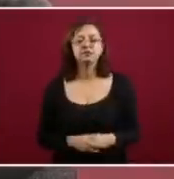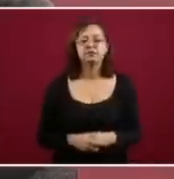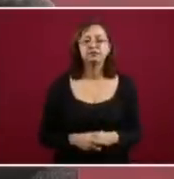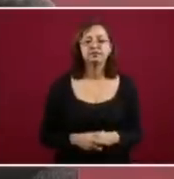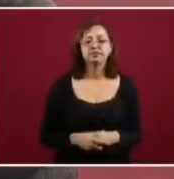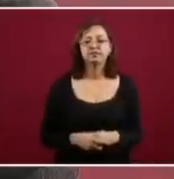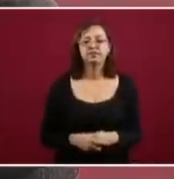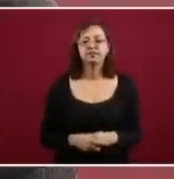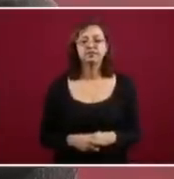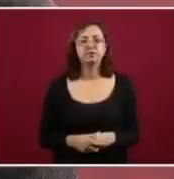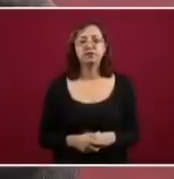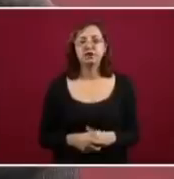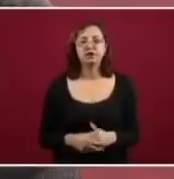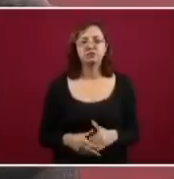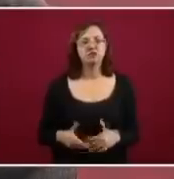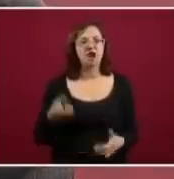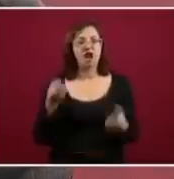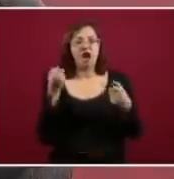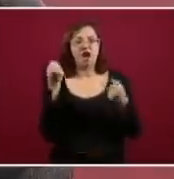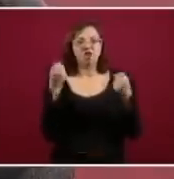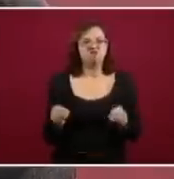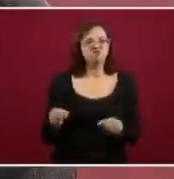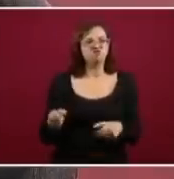sin utilizar la fuerza